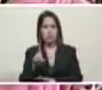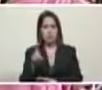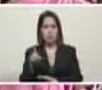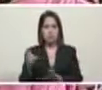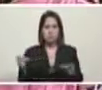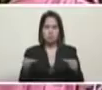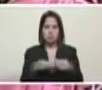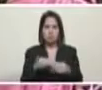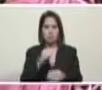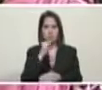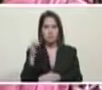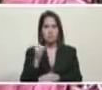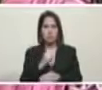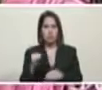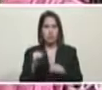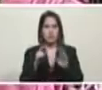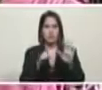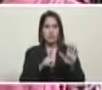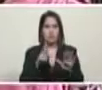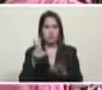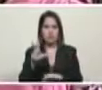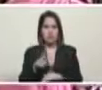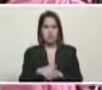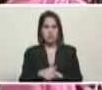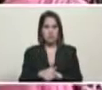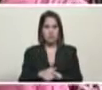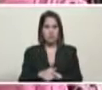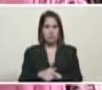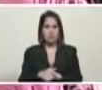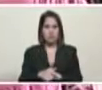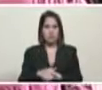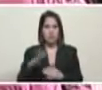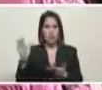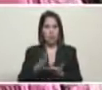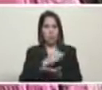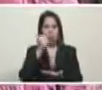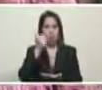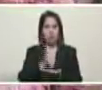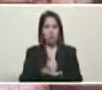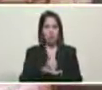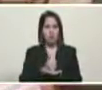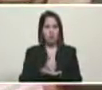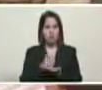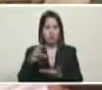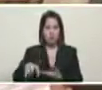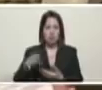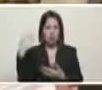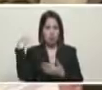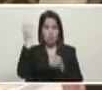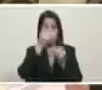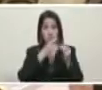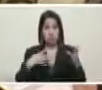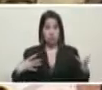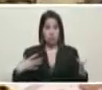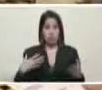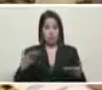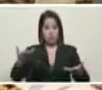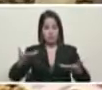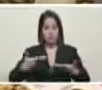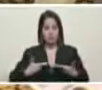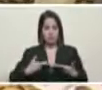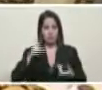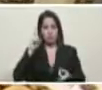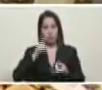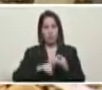número 63 de la Guardia Nacional Bolivariana en Puerto Ayacucho, estado Amazonas. Recibe entonces allí